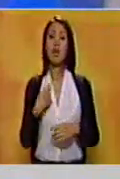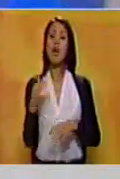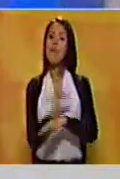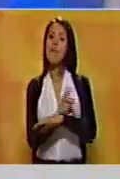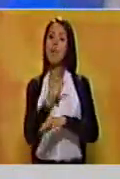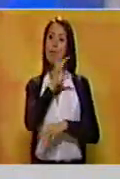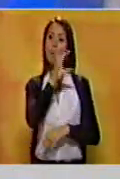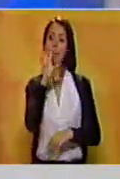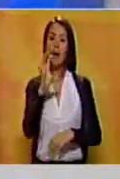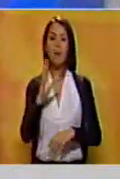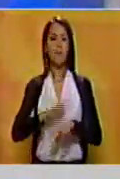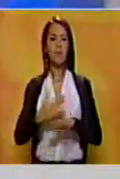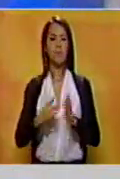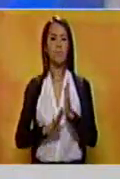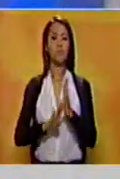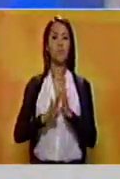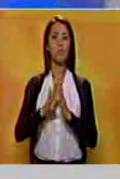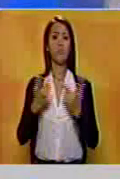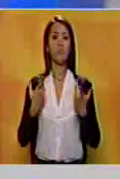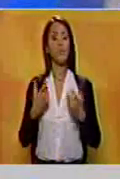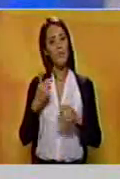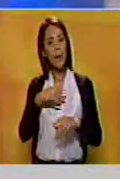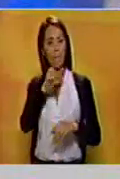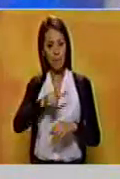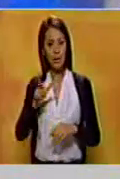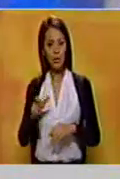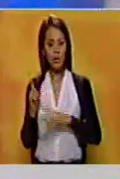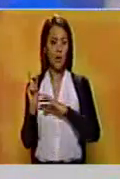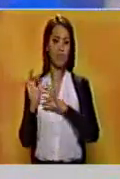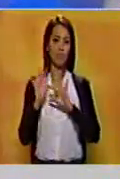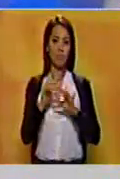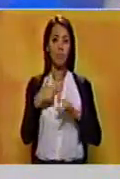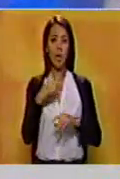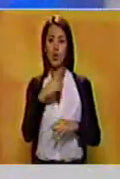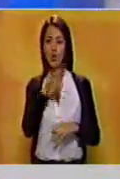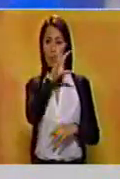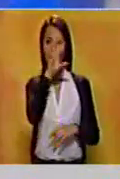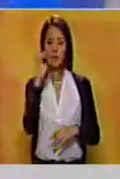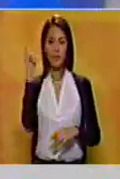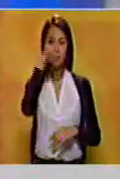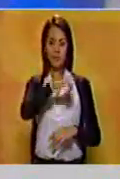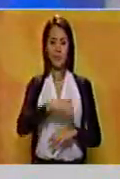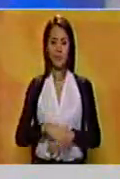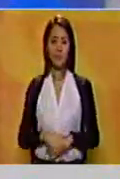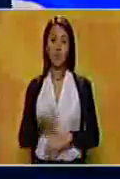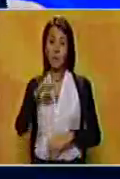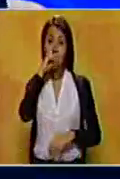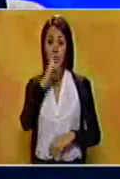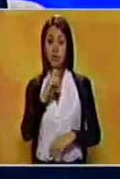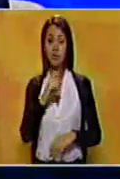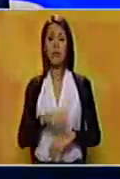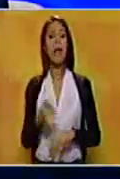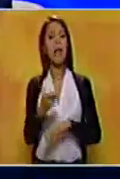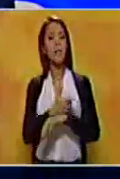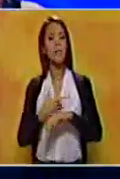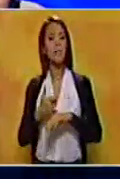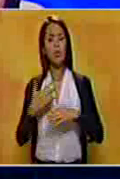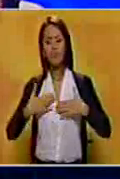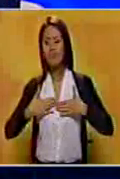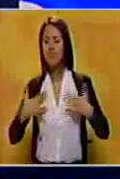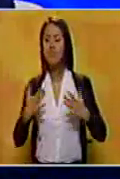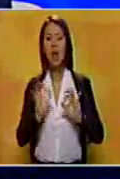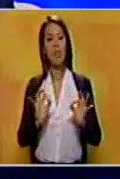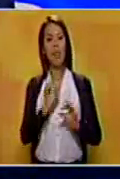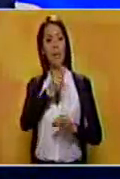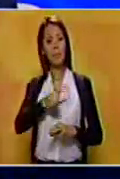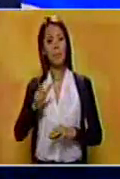producto de los altos niveles de migración que se han elevado considerablemente en el último año el diputado afirmó que el gobierno no pone a disposición de los